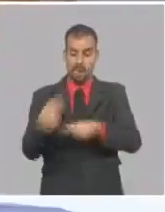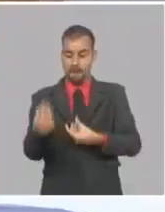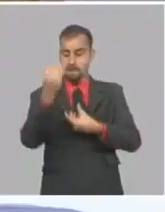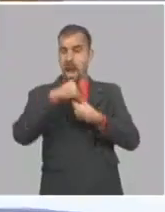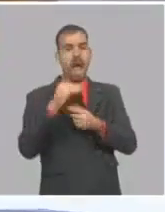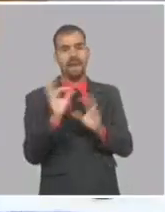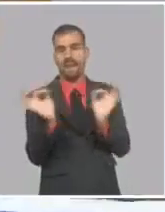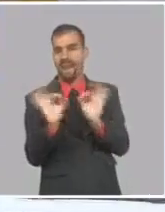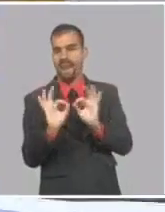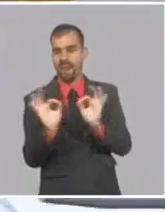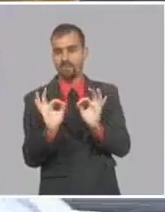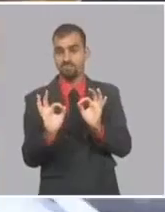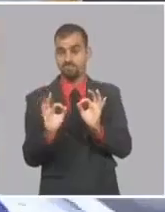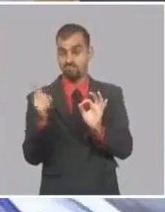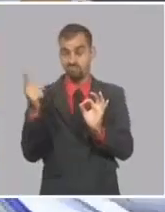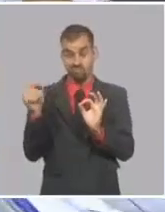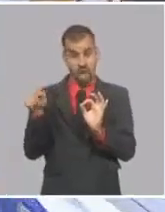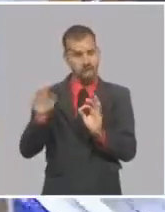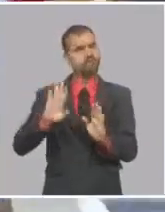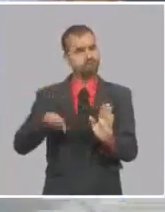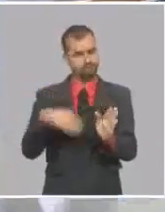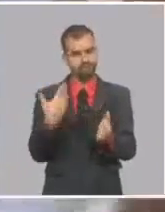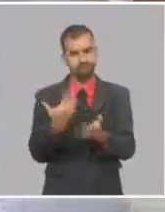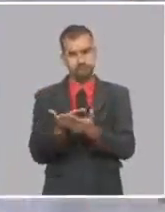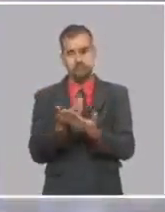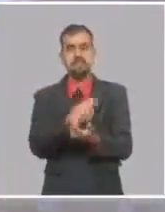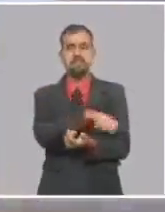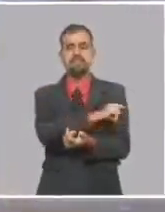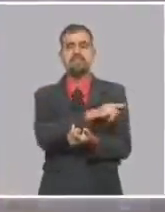y será el candidato vacunal a proponer para la